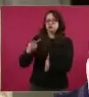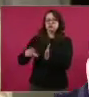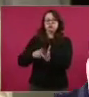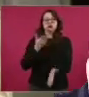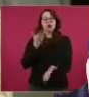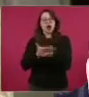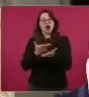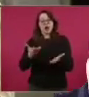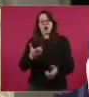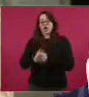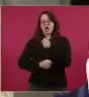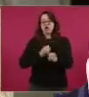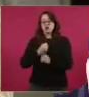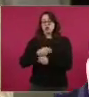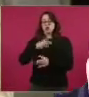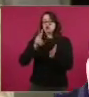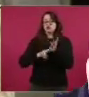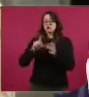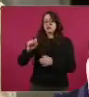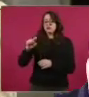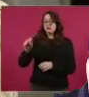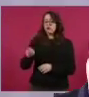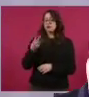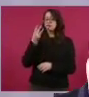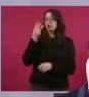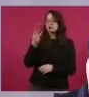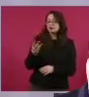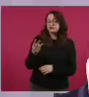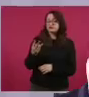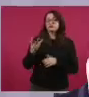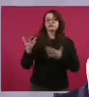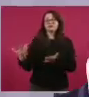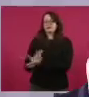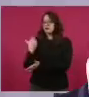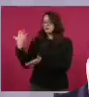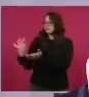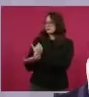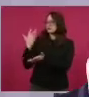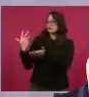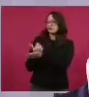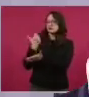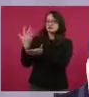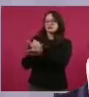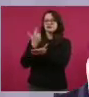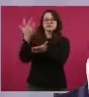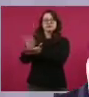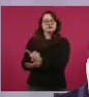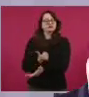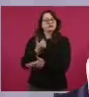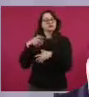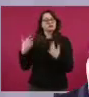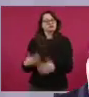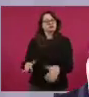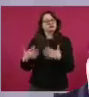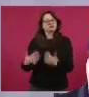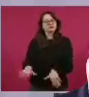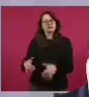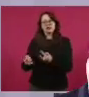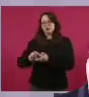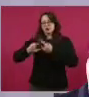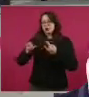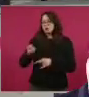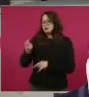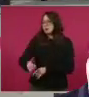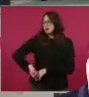México. Una vez más logramos romper el histórico de los Juegos Panamericanos, una vez más hemos dado fe que